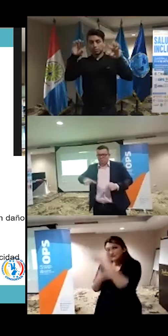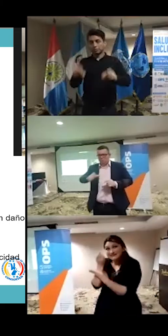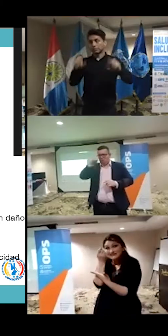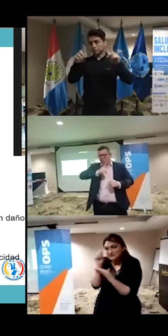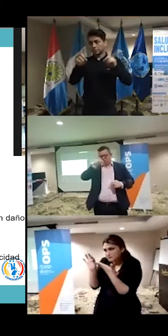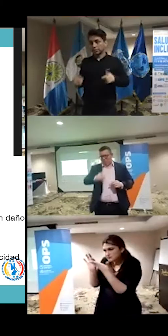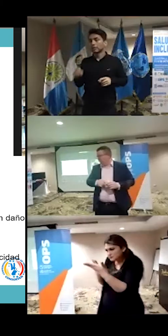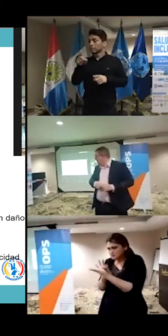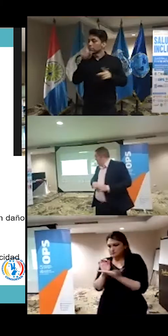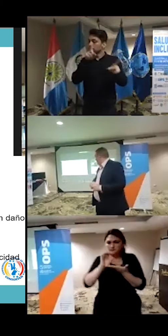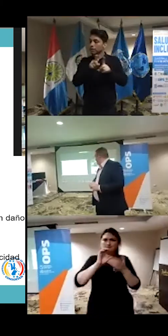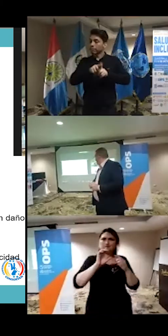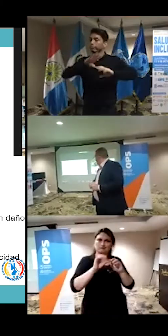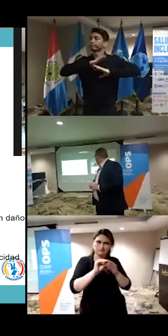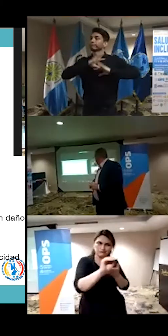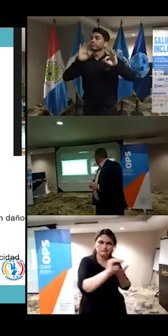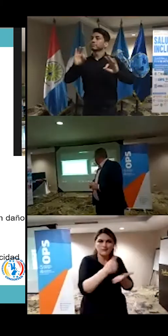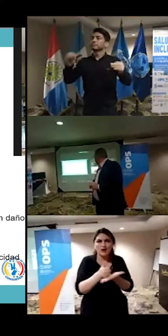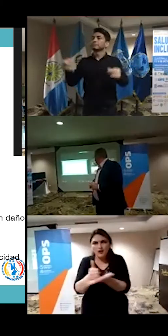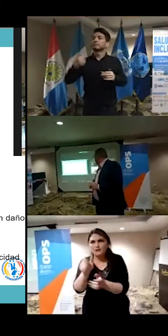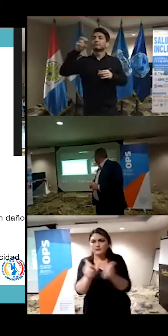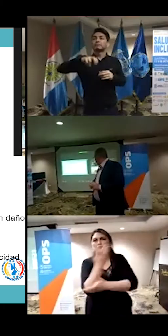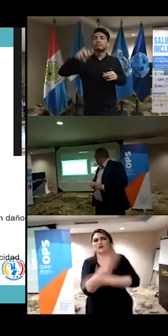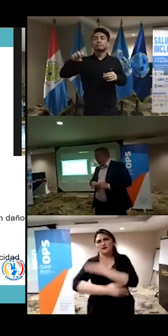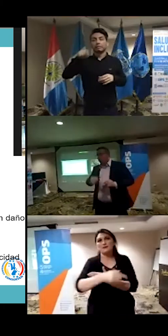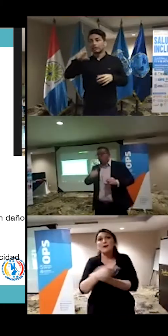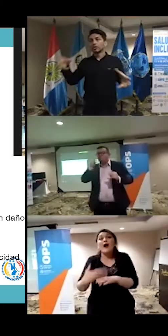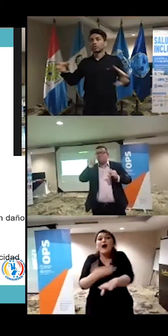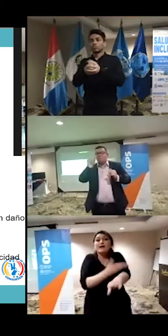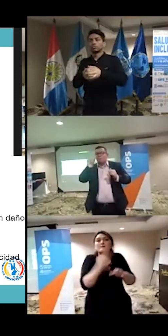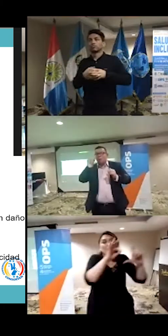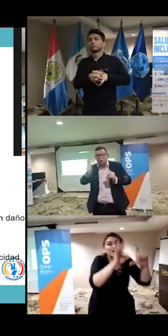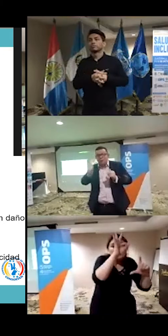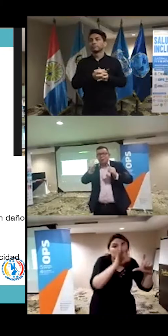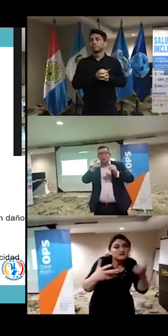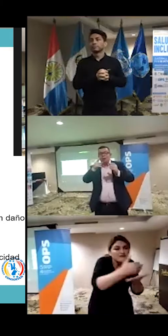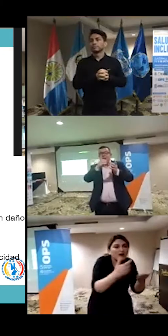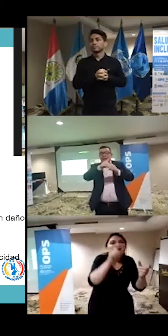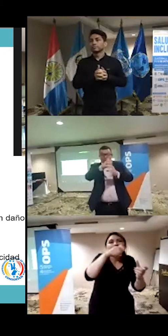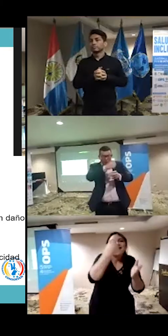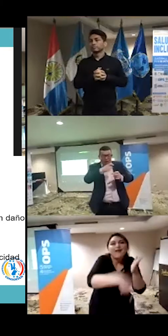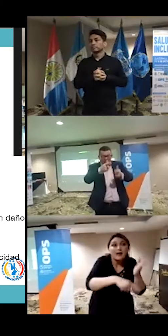y la satisfacción, por supuesto, de las necesidades que esta población tiene.